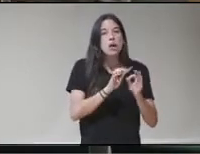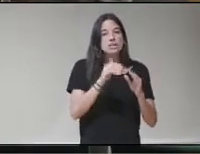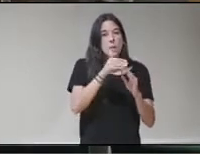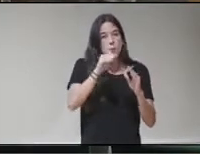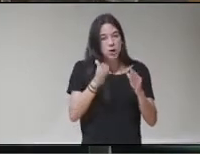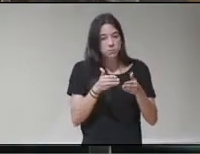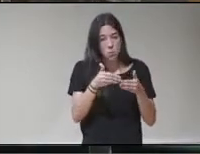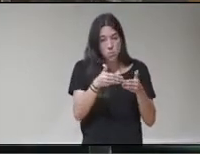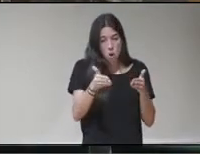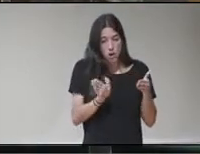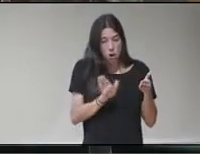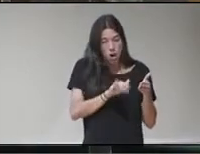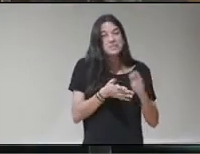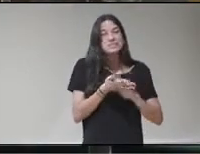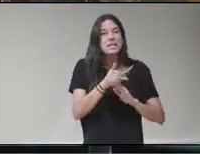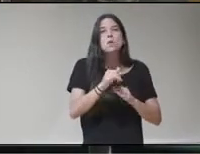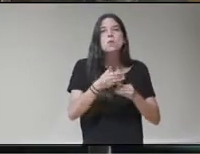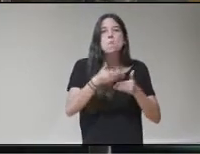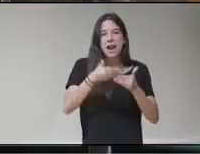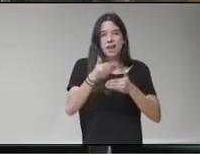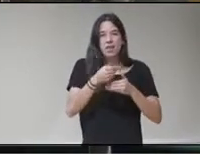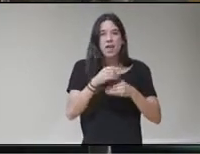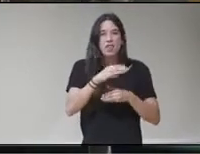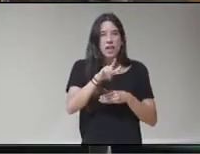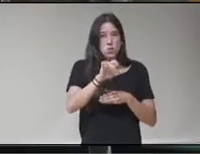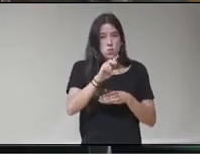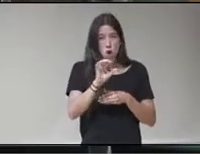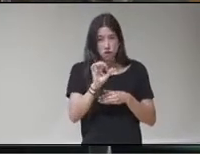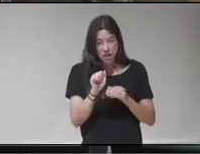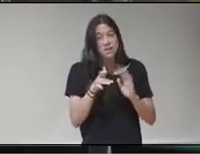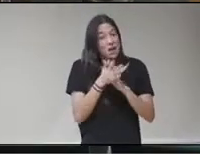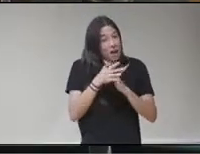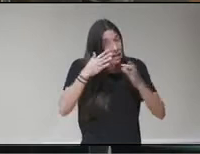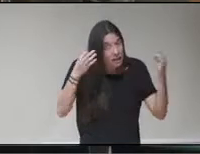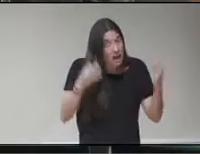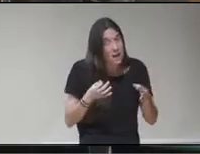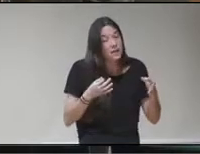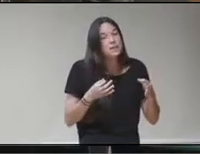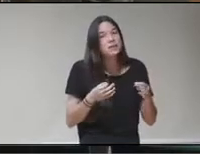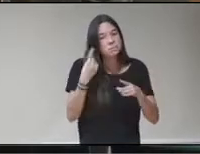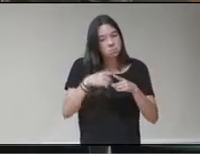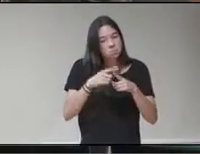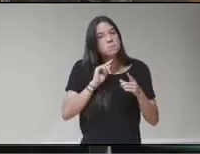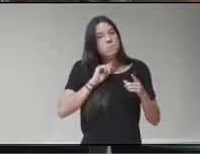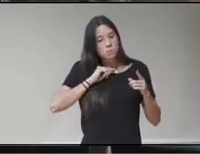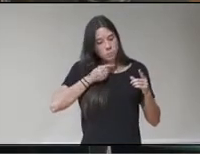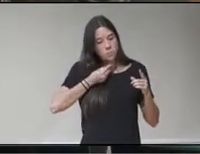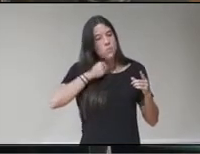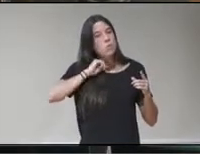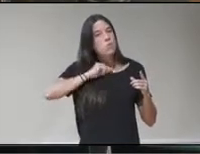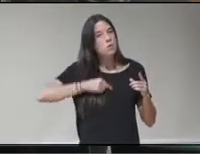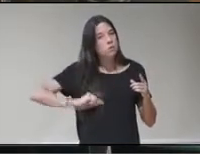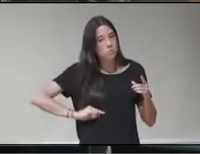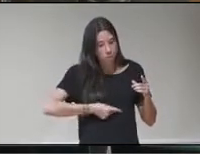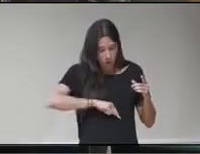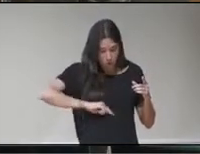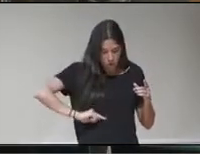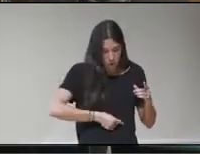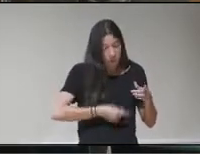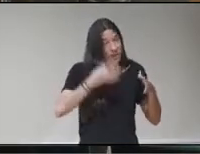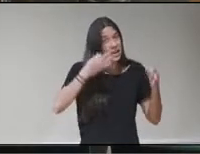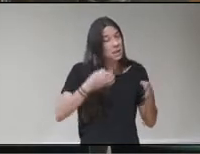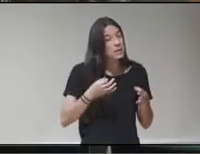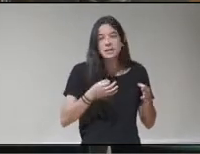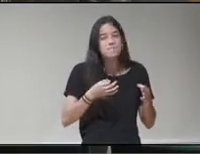de celulosa, etcétera, lo cual nos indica que ciertamente todo eso ha pasado por todo el intestino y no ha sido tocado